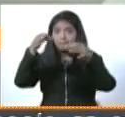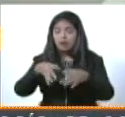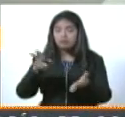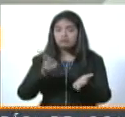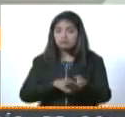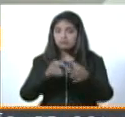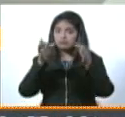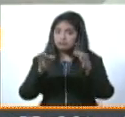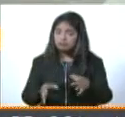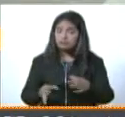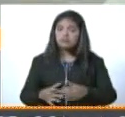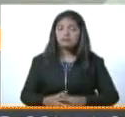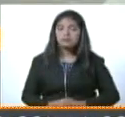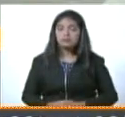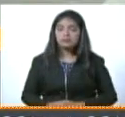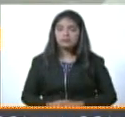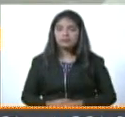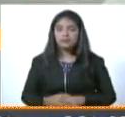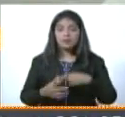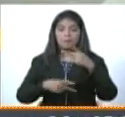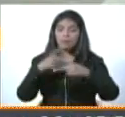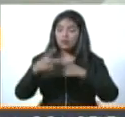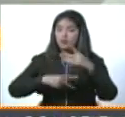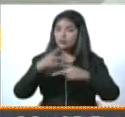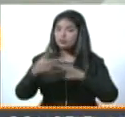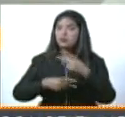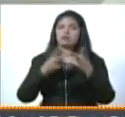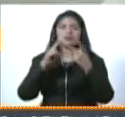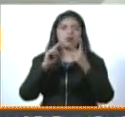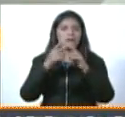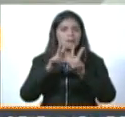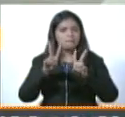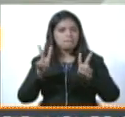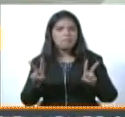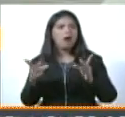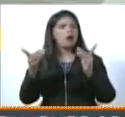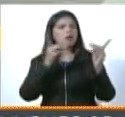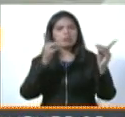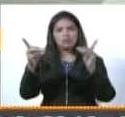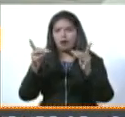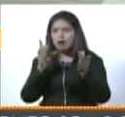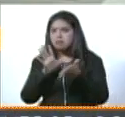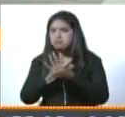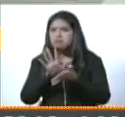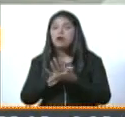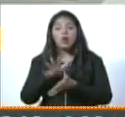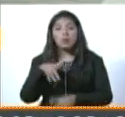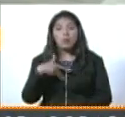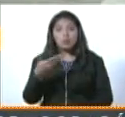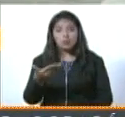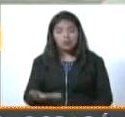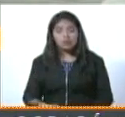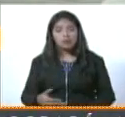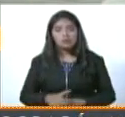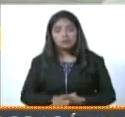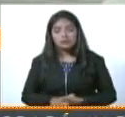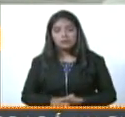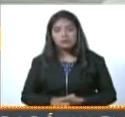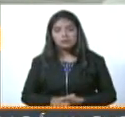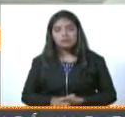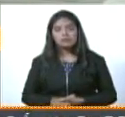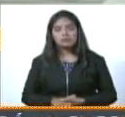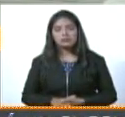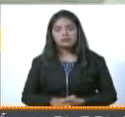garantizar que este proceso se haga en paz, con mucho diálogo y que podamos pues